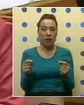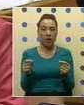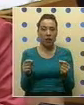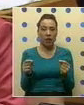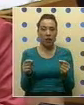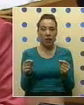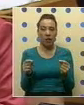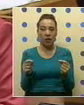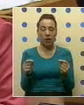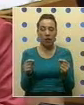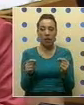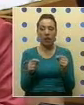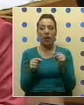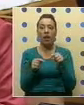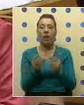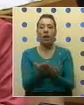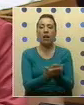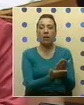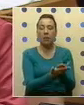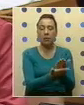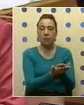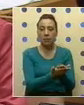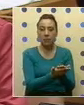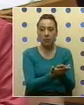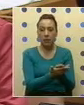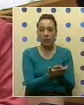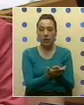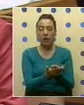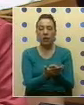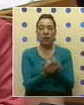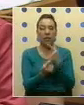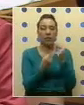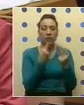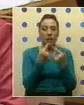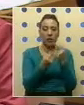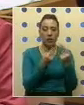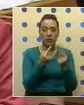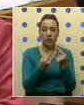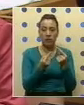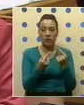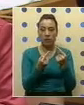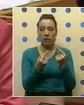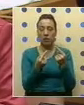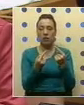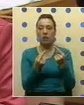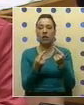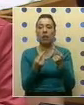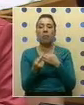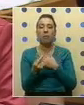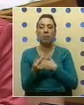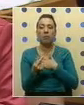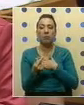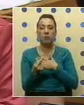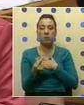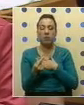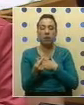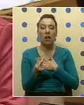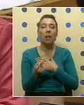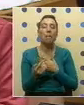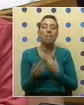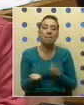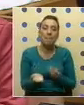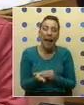de la propuesta que pueda ser consultada al Ministerio. A mí me hubiera gustado que se hubieran puesto más